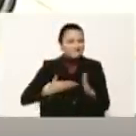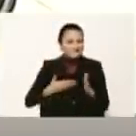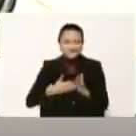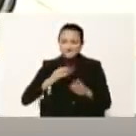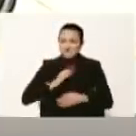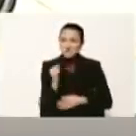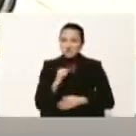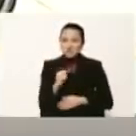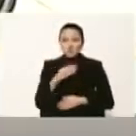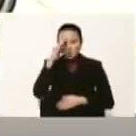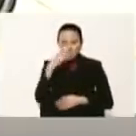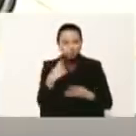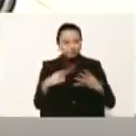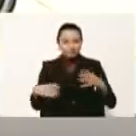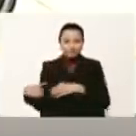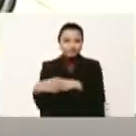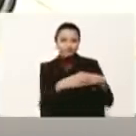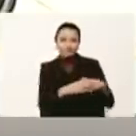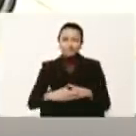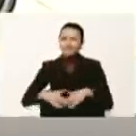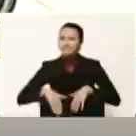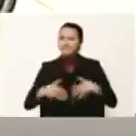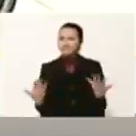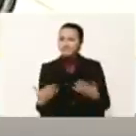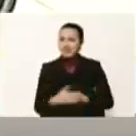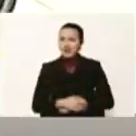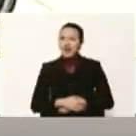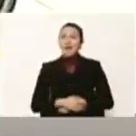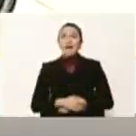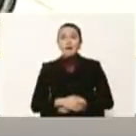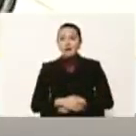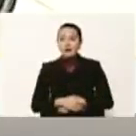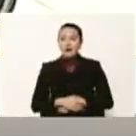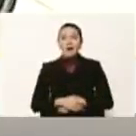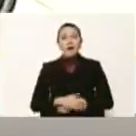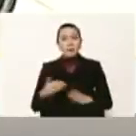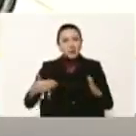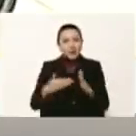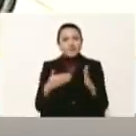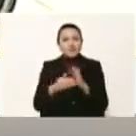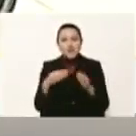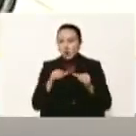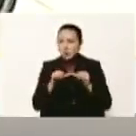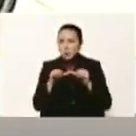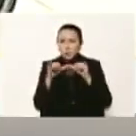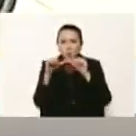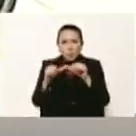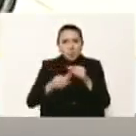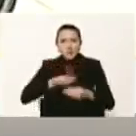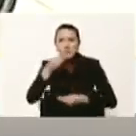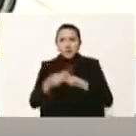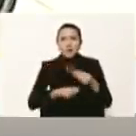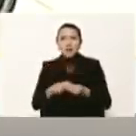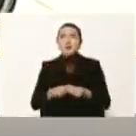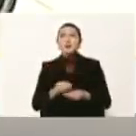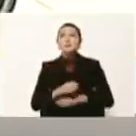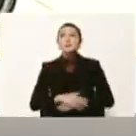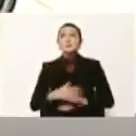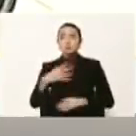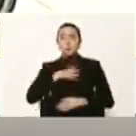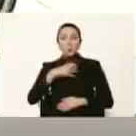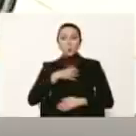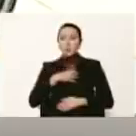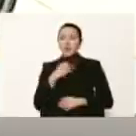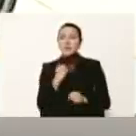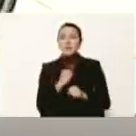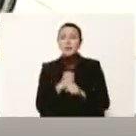organismos de seguridad ciudadana. ¿Para qué? Para desmoralizarlo. ¿Para qué? Para que no tuvieran al 100%